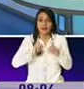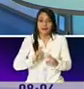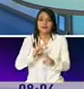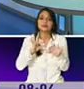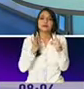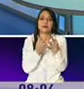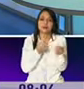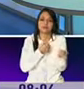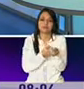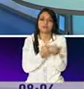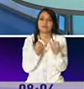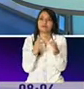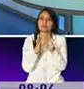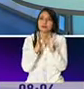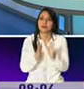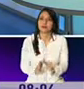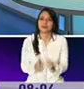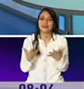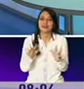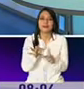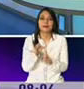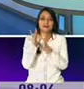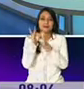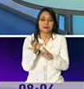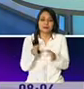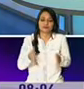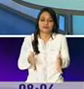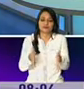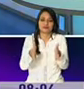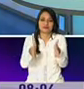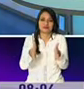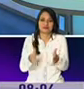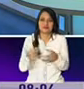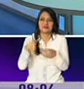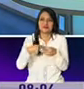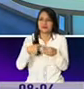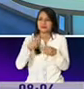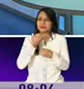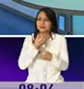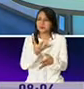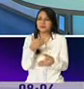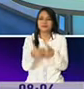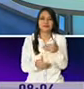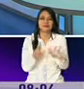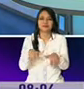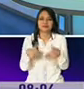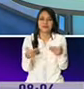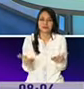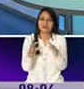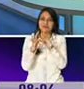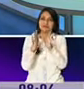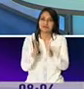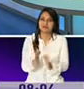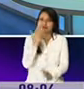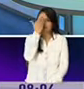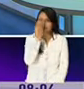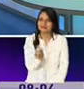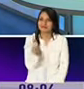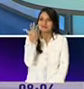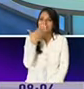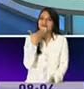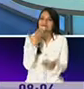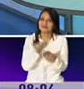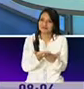querida Sofi ya se encuentra en una de las principales avenidas de la capital para contarnos cómo avanza esta jornada. Sofi, buenos días. Gracias